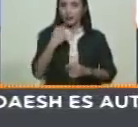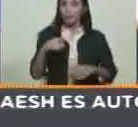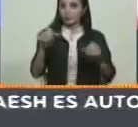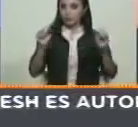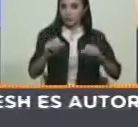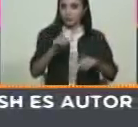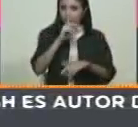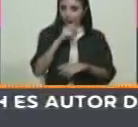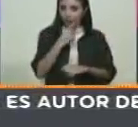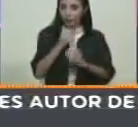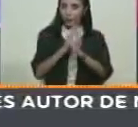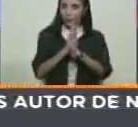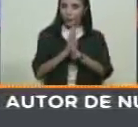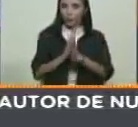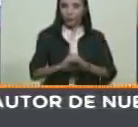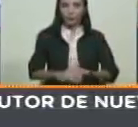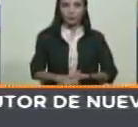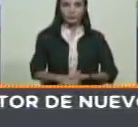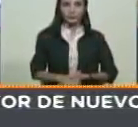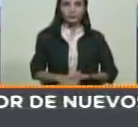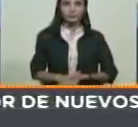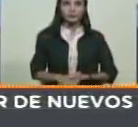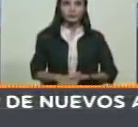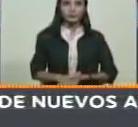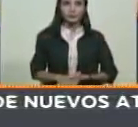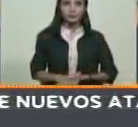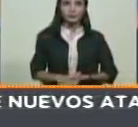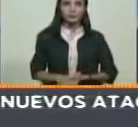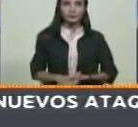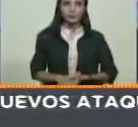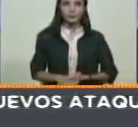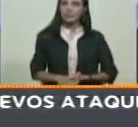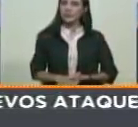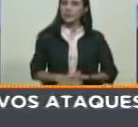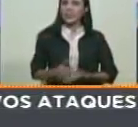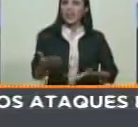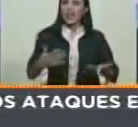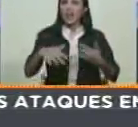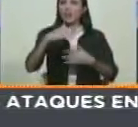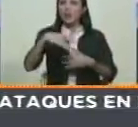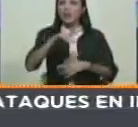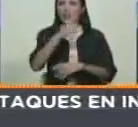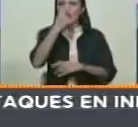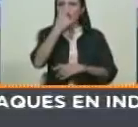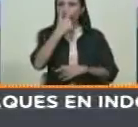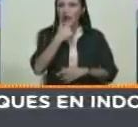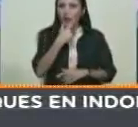secreto que de la vida de henri falcón